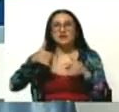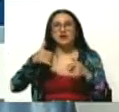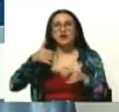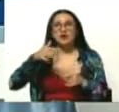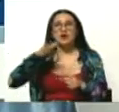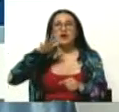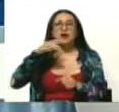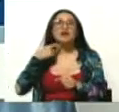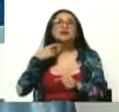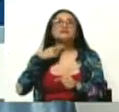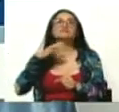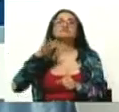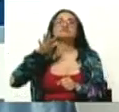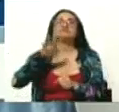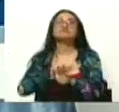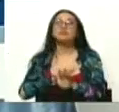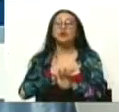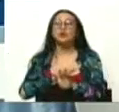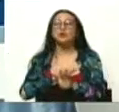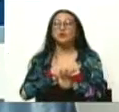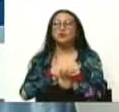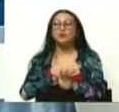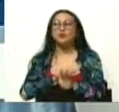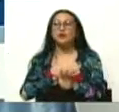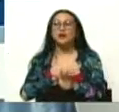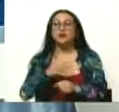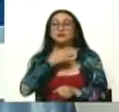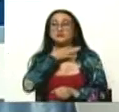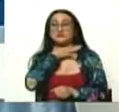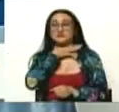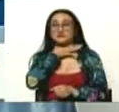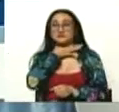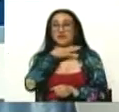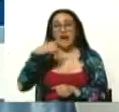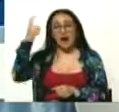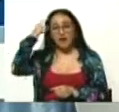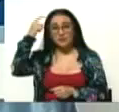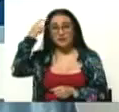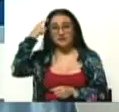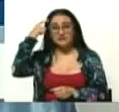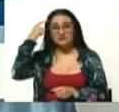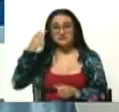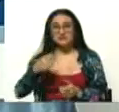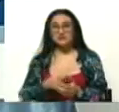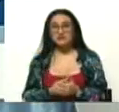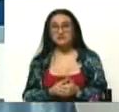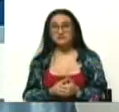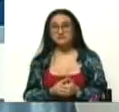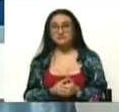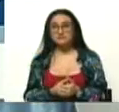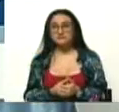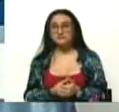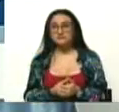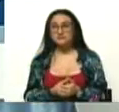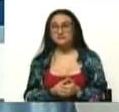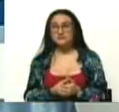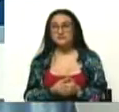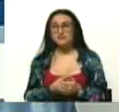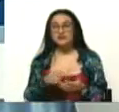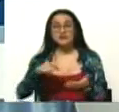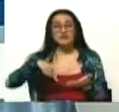aplastan nada más y nada menos que la cabeza. Y eso todo es grabado, filmado